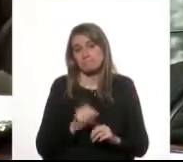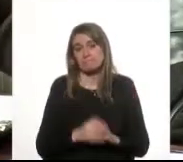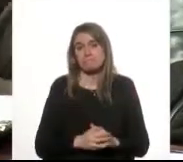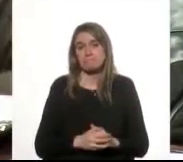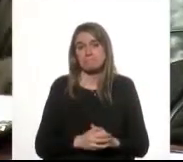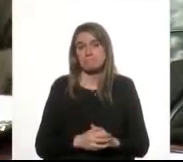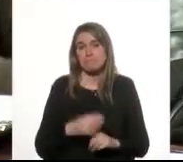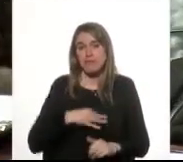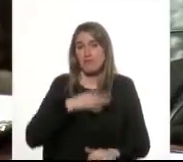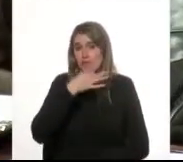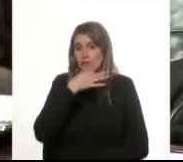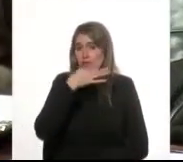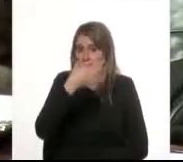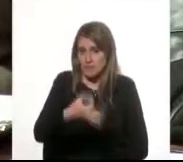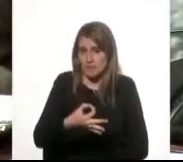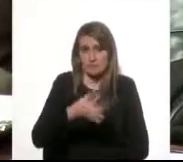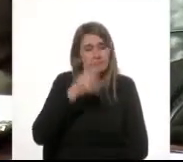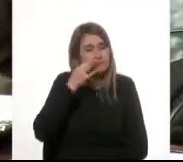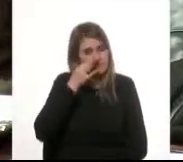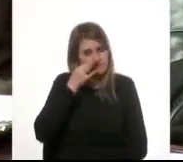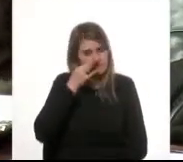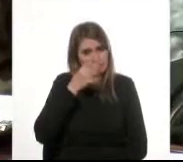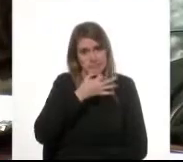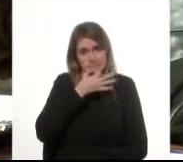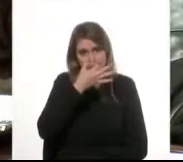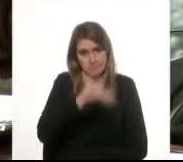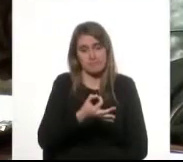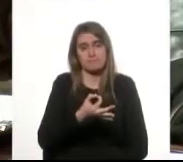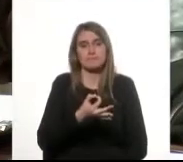Les quiero confesar